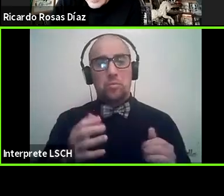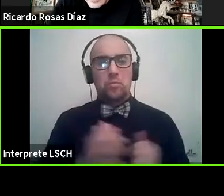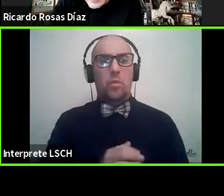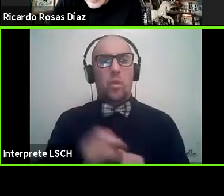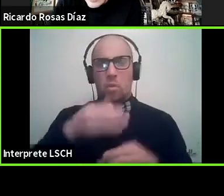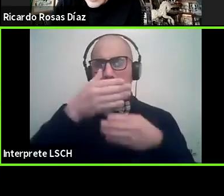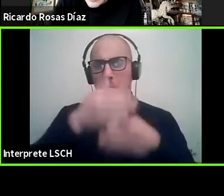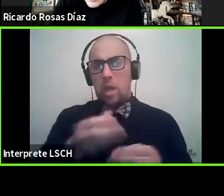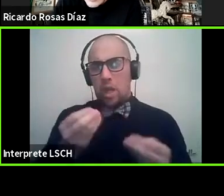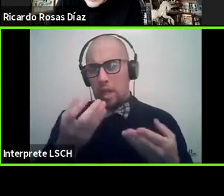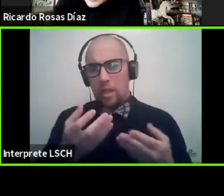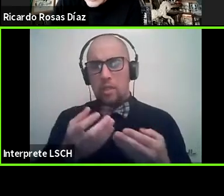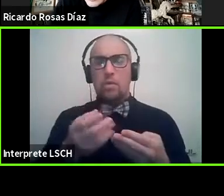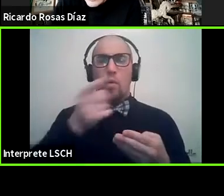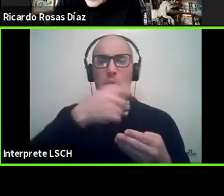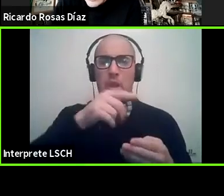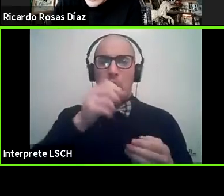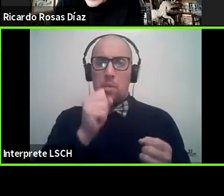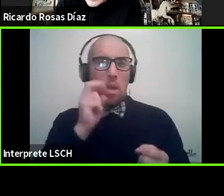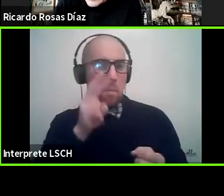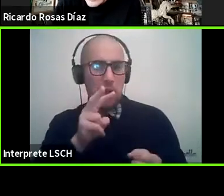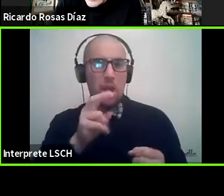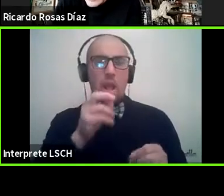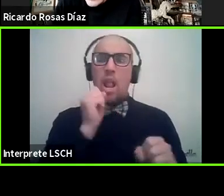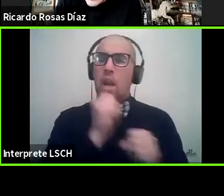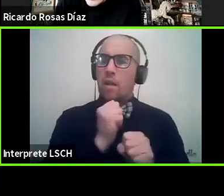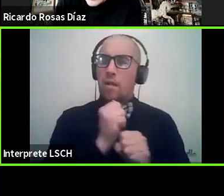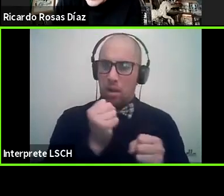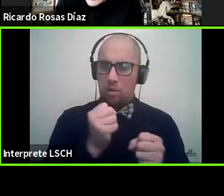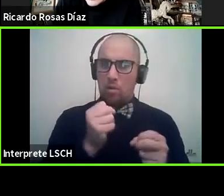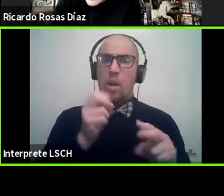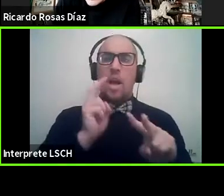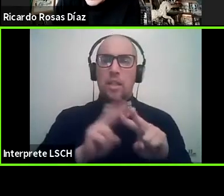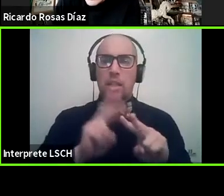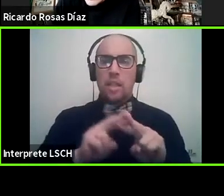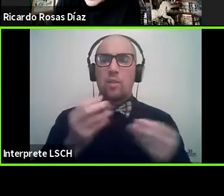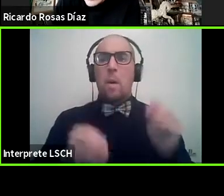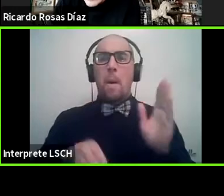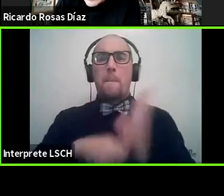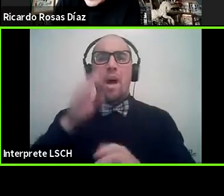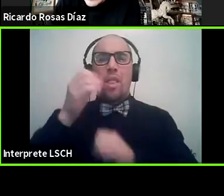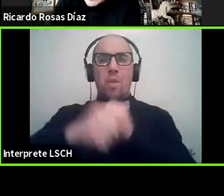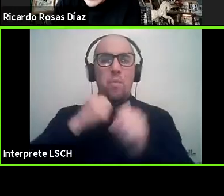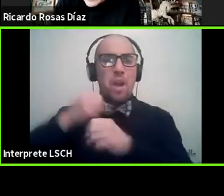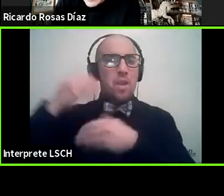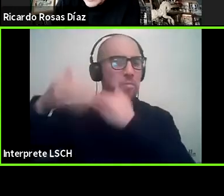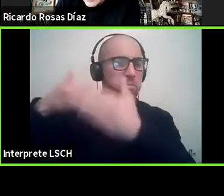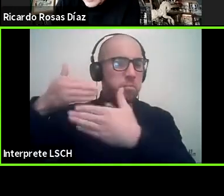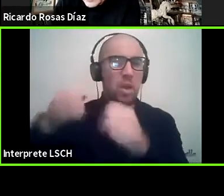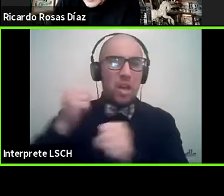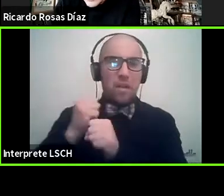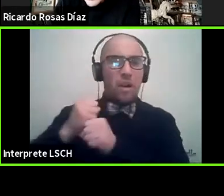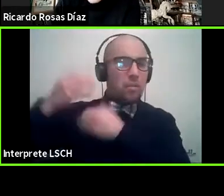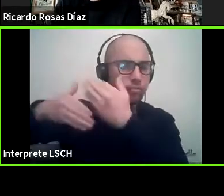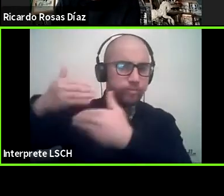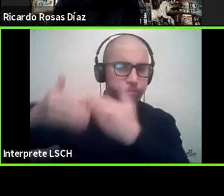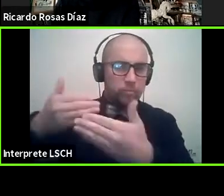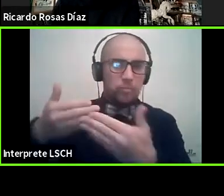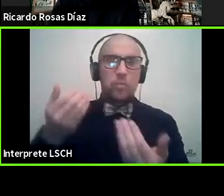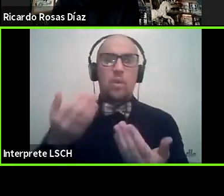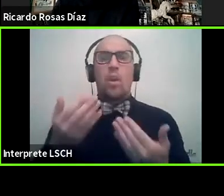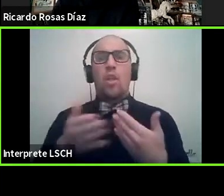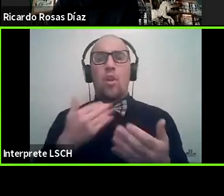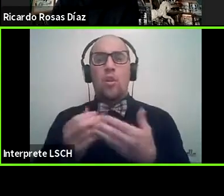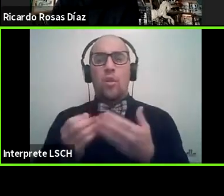jornada en donde van a poder conocer el trabajo que se ha hecho por más de un año para crear esta aplicación, desde dónde nace